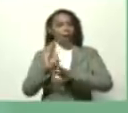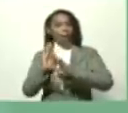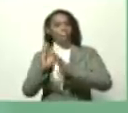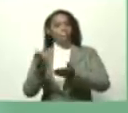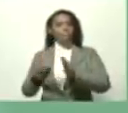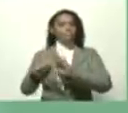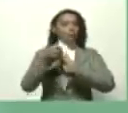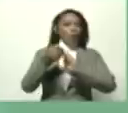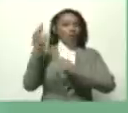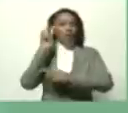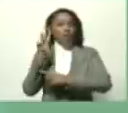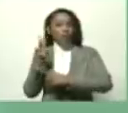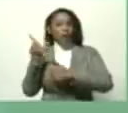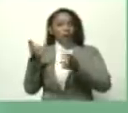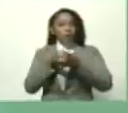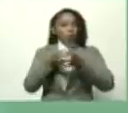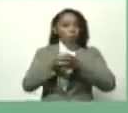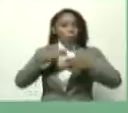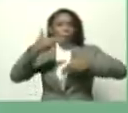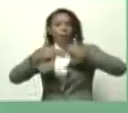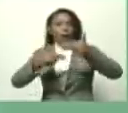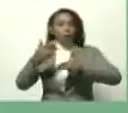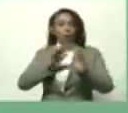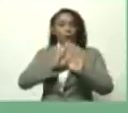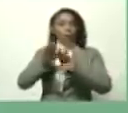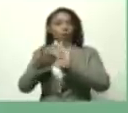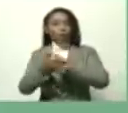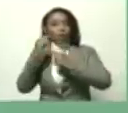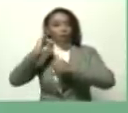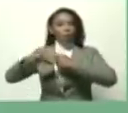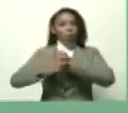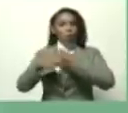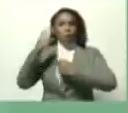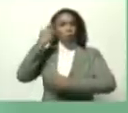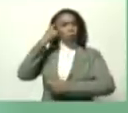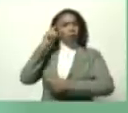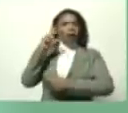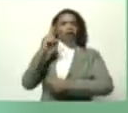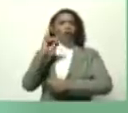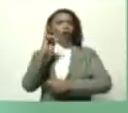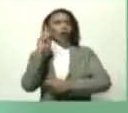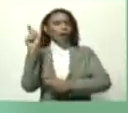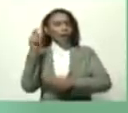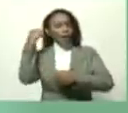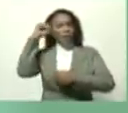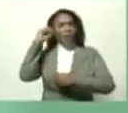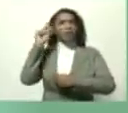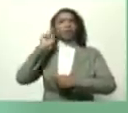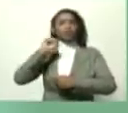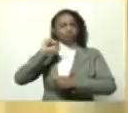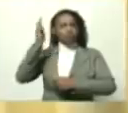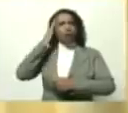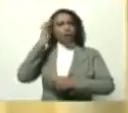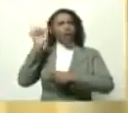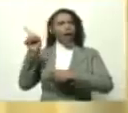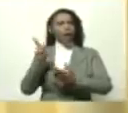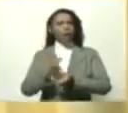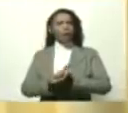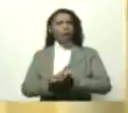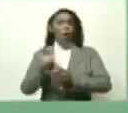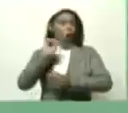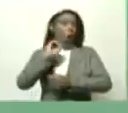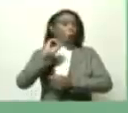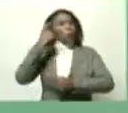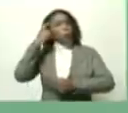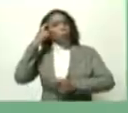Venezuela, amparan a estas bandas criminales, o Juan Guaidó no sabía que el Coqui se la pasaba en Colombia entrenándose, sí sabía, o no